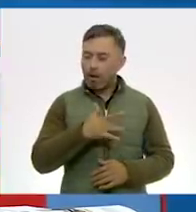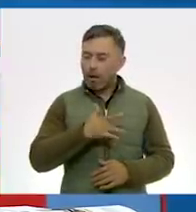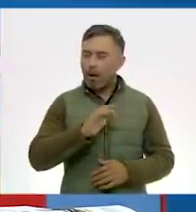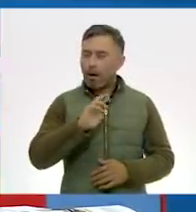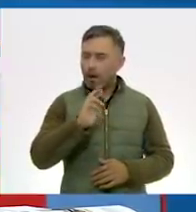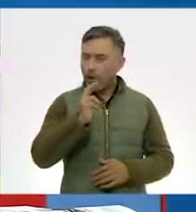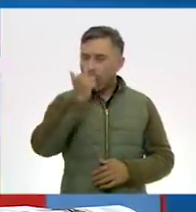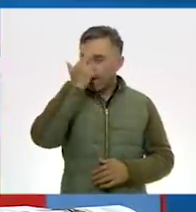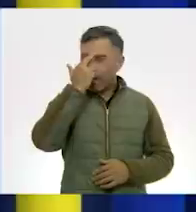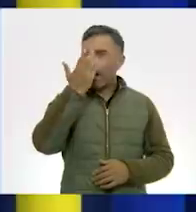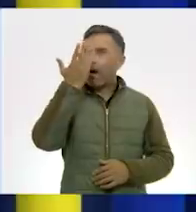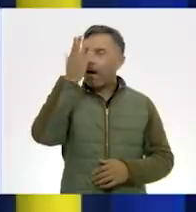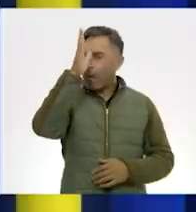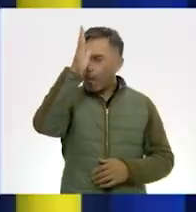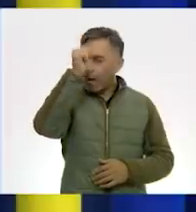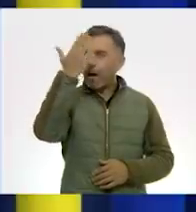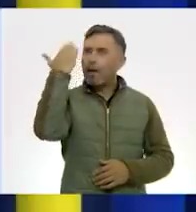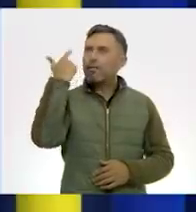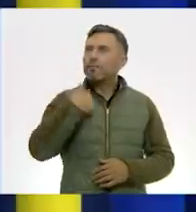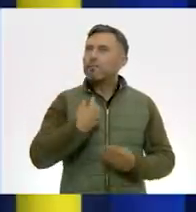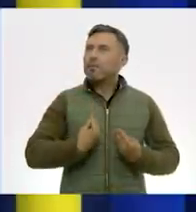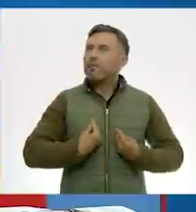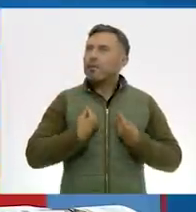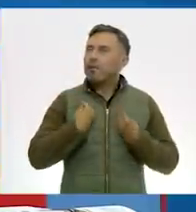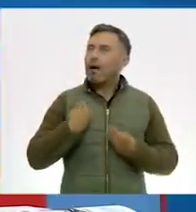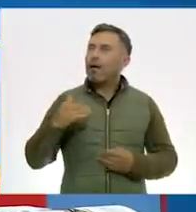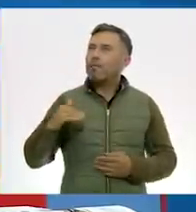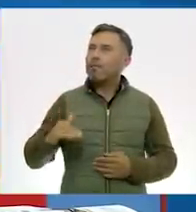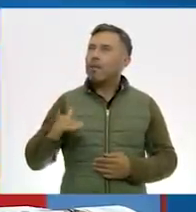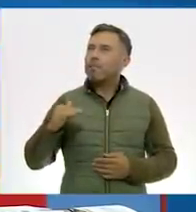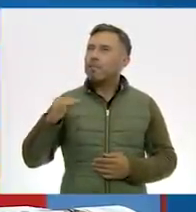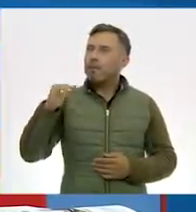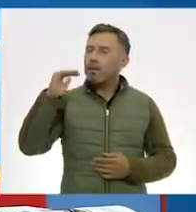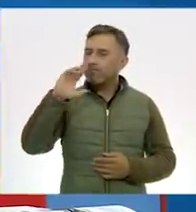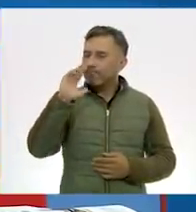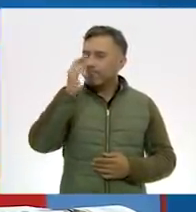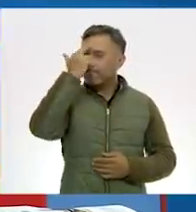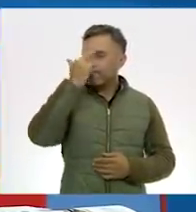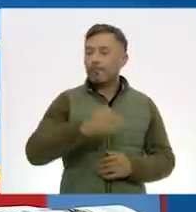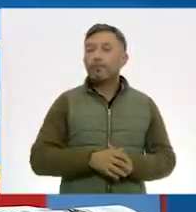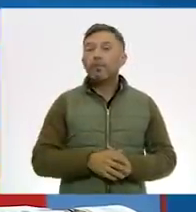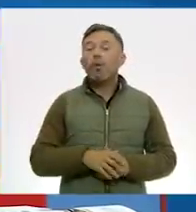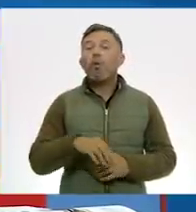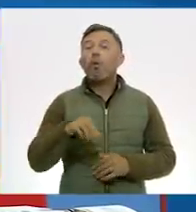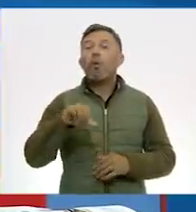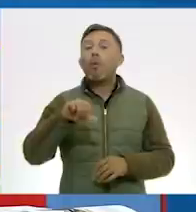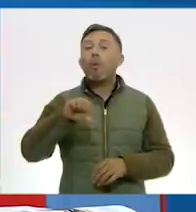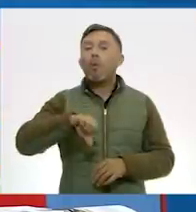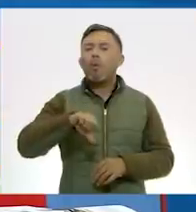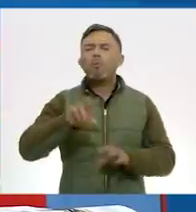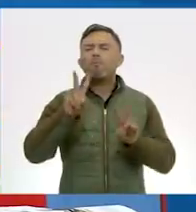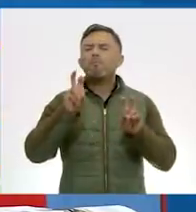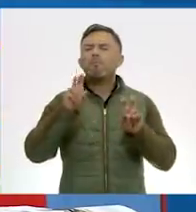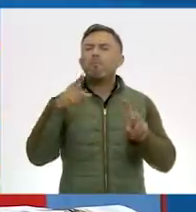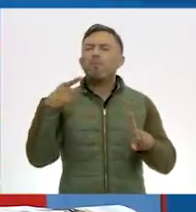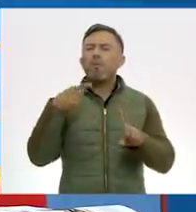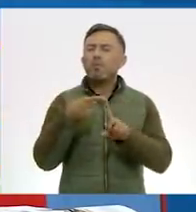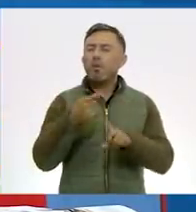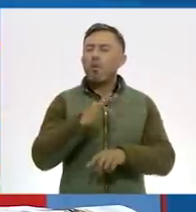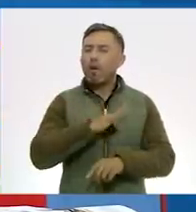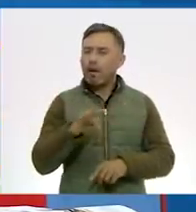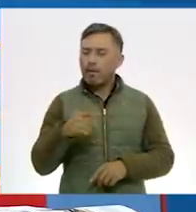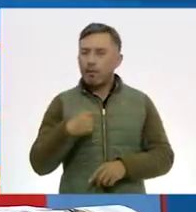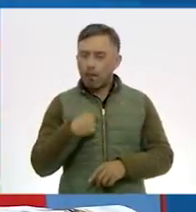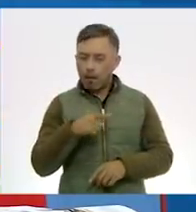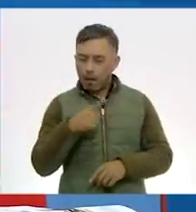tu vida. Perfecto. Nuestro propósito es que el día de hoy tú puedas determinar las similitudes y las